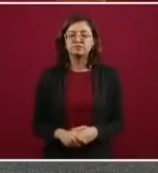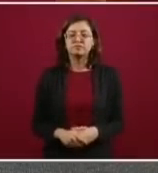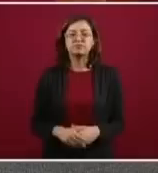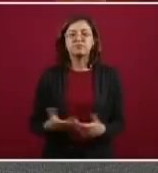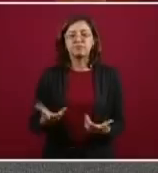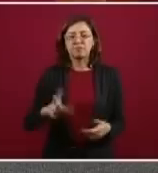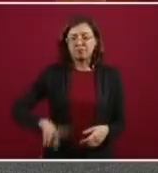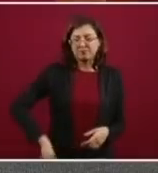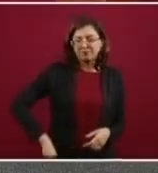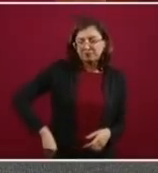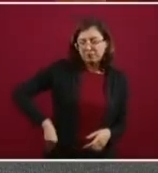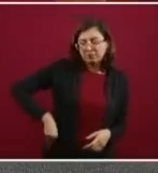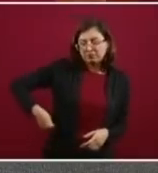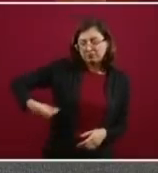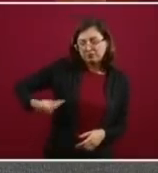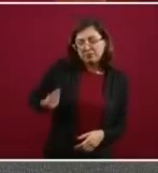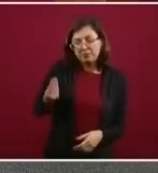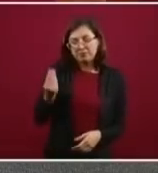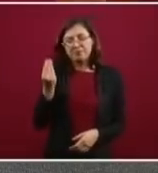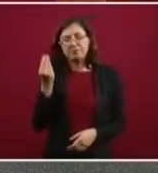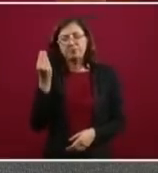sacó del bolsillo